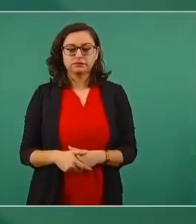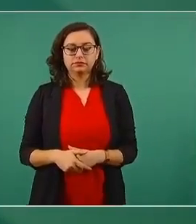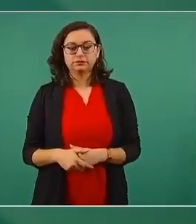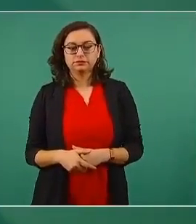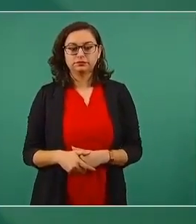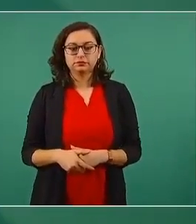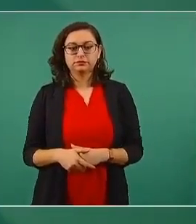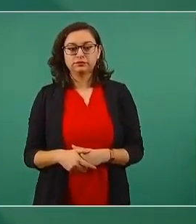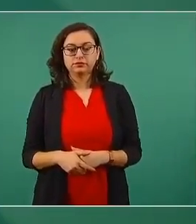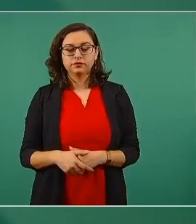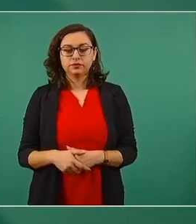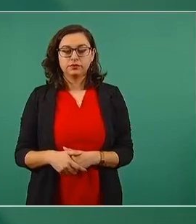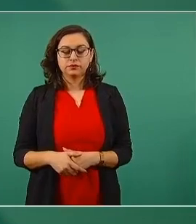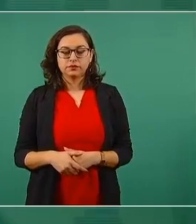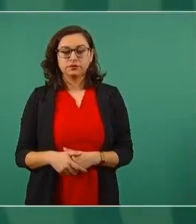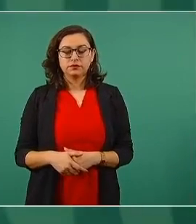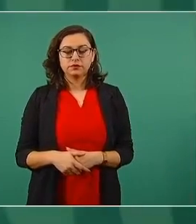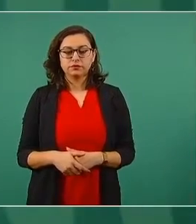actividad